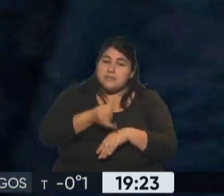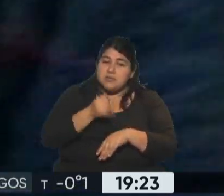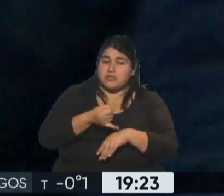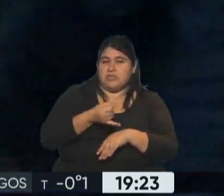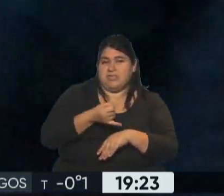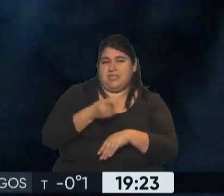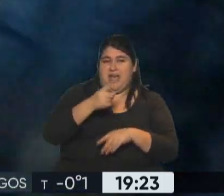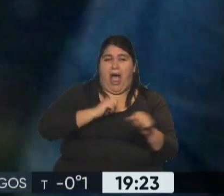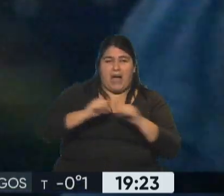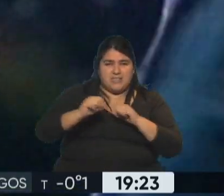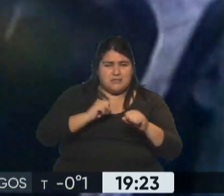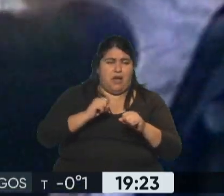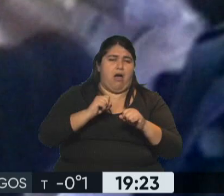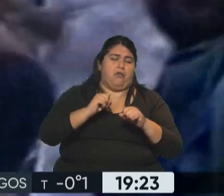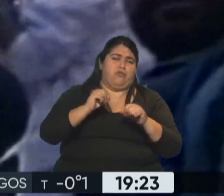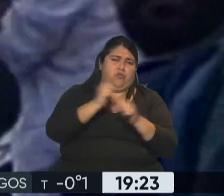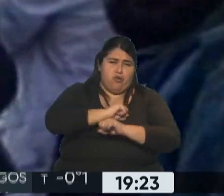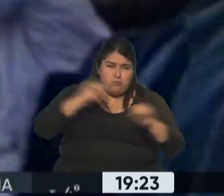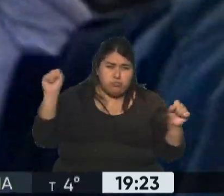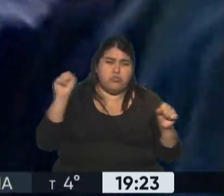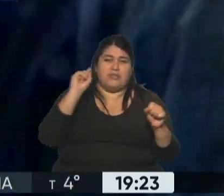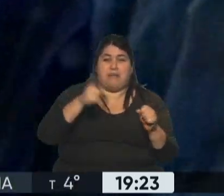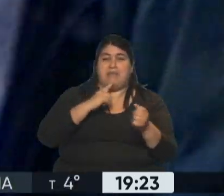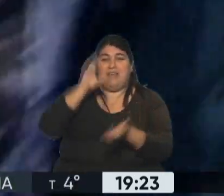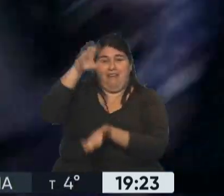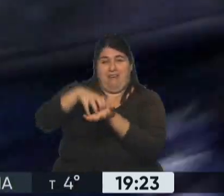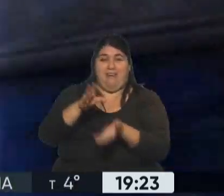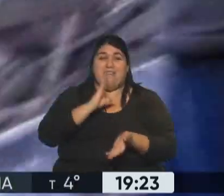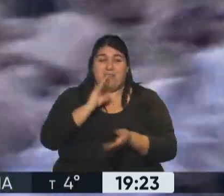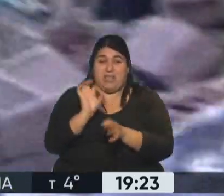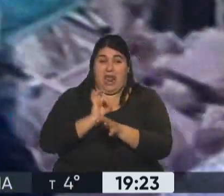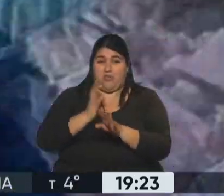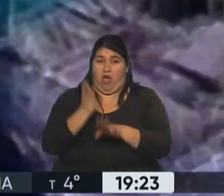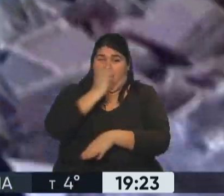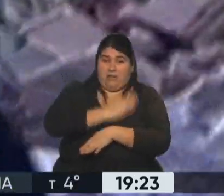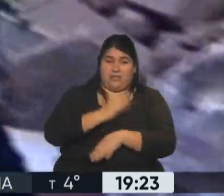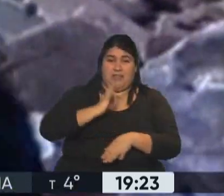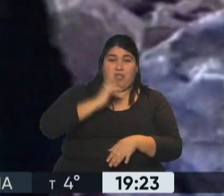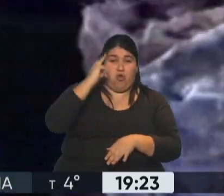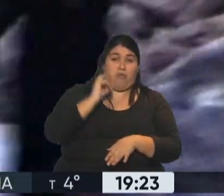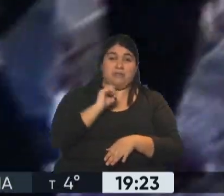judía, como también el atentado a la Embajada de Israel 2 años antes, en el 92.